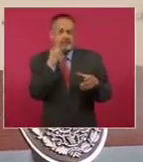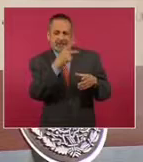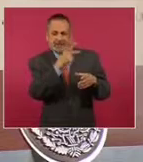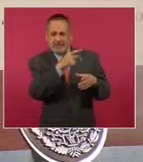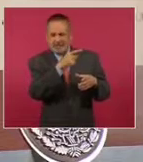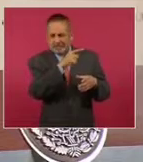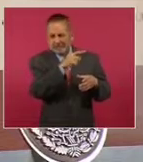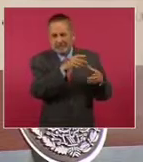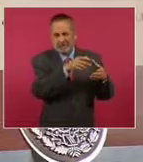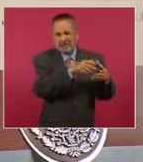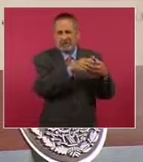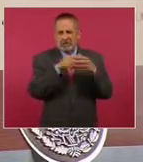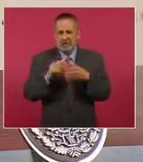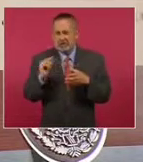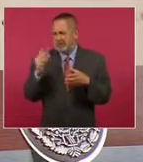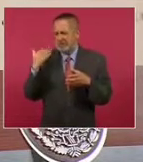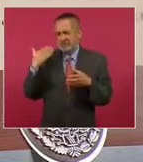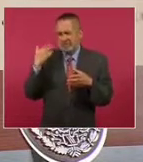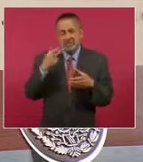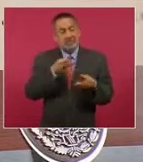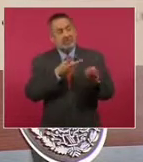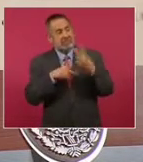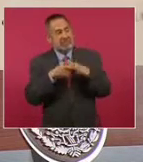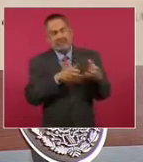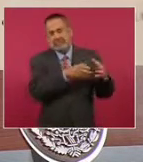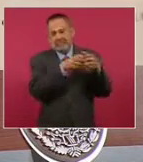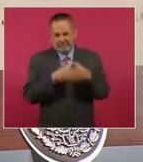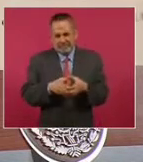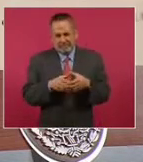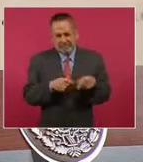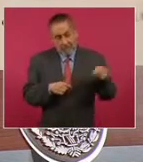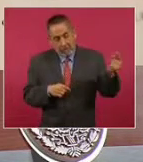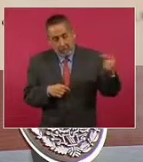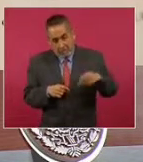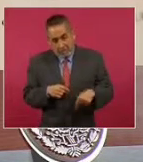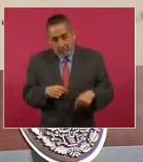hace relativamente poco.